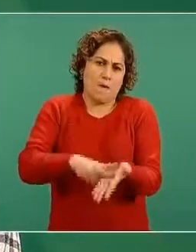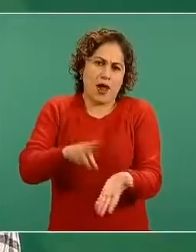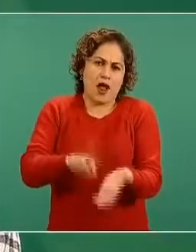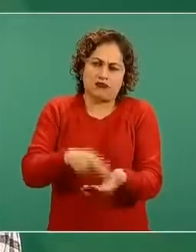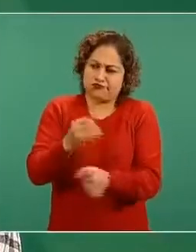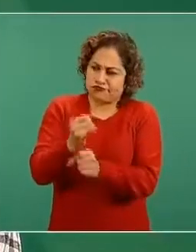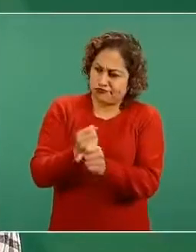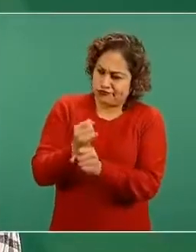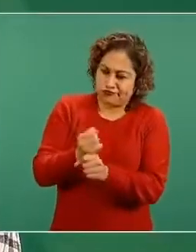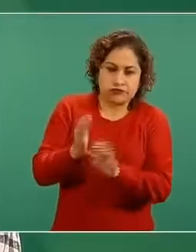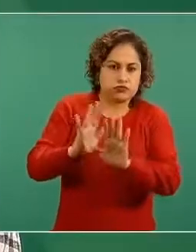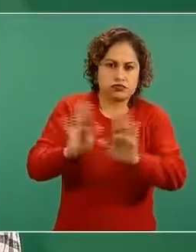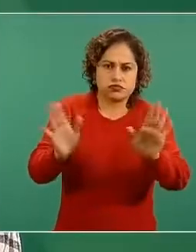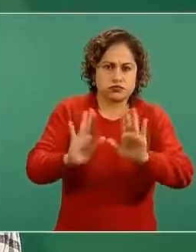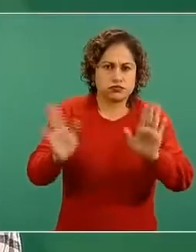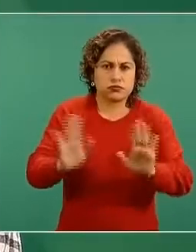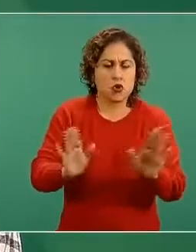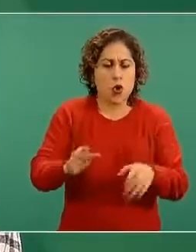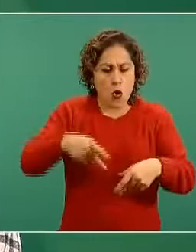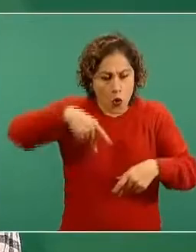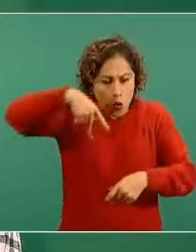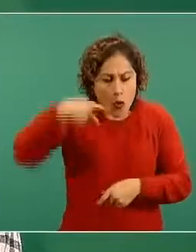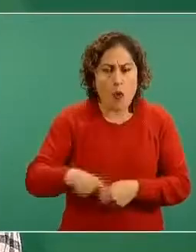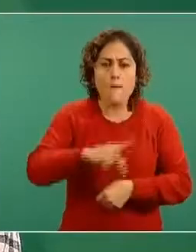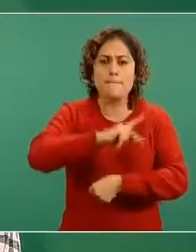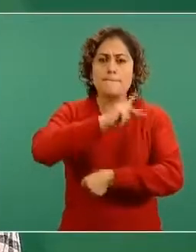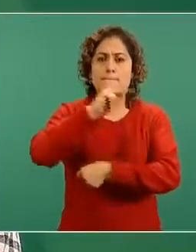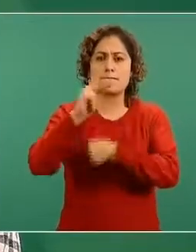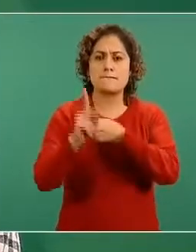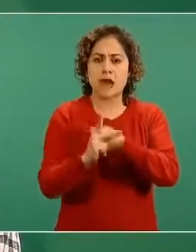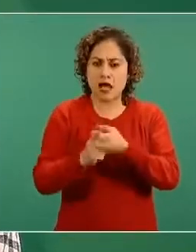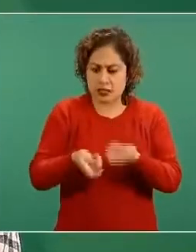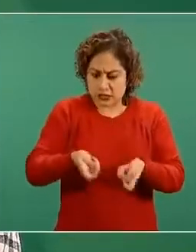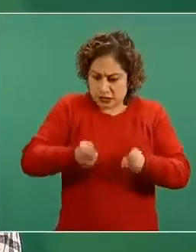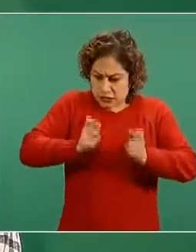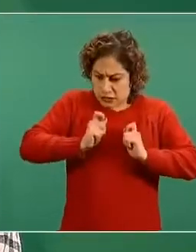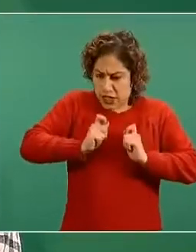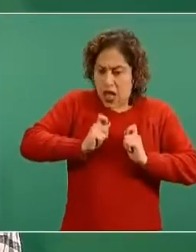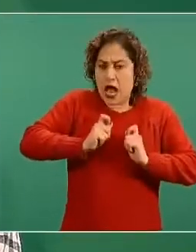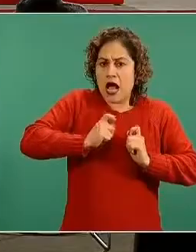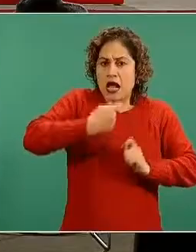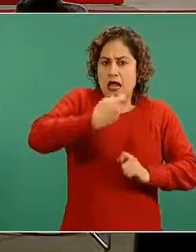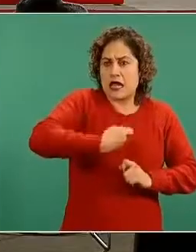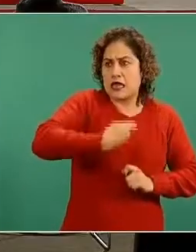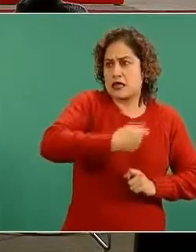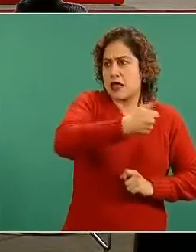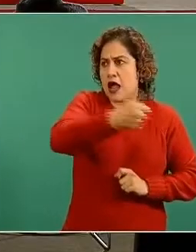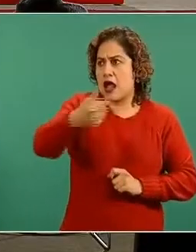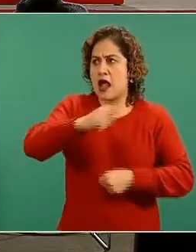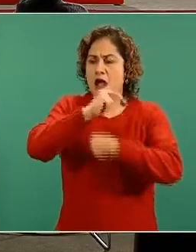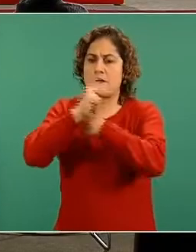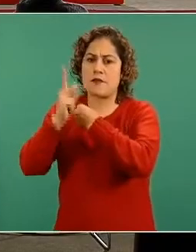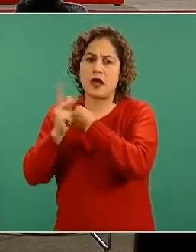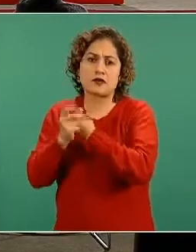histórico que nos distingue a unos de otros simplemente por razones político-administrativas.